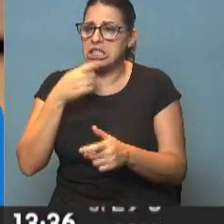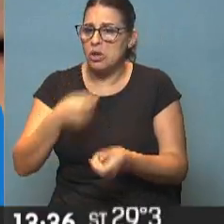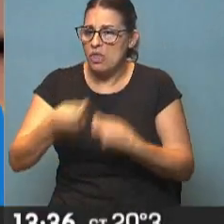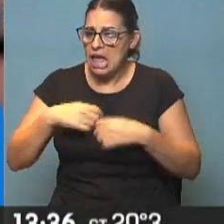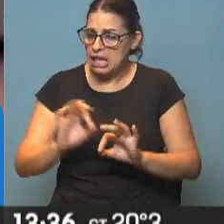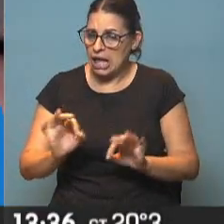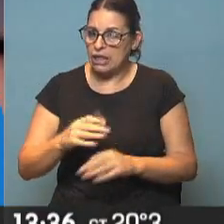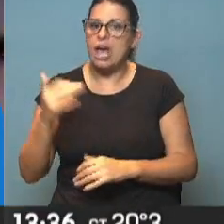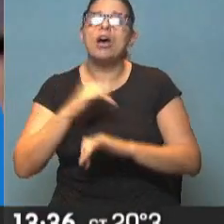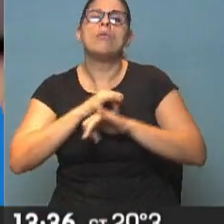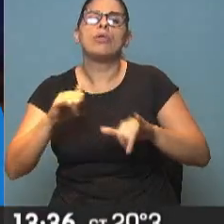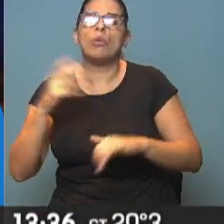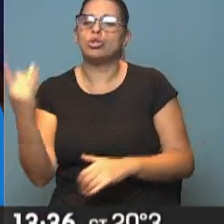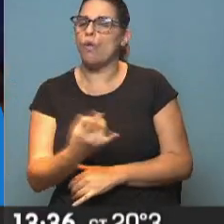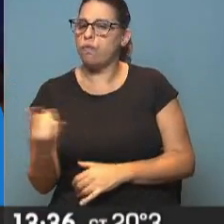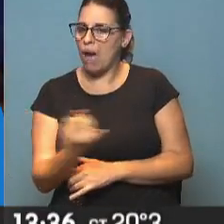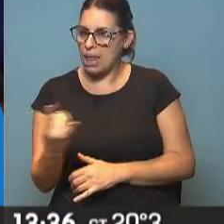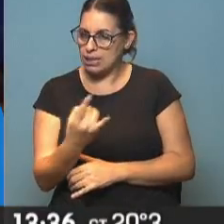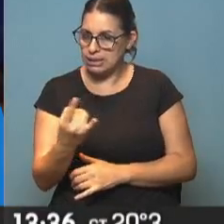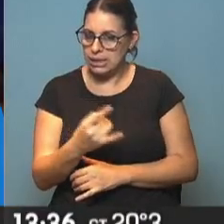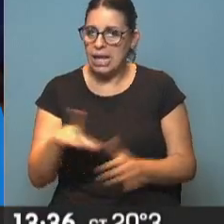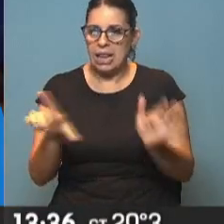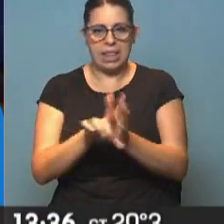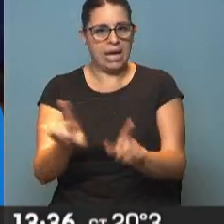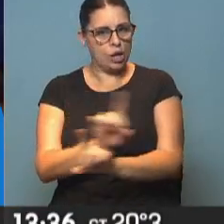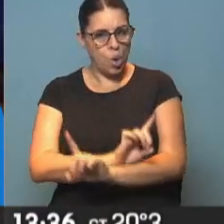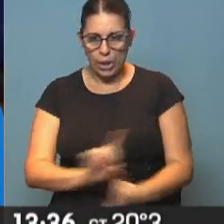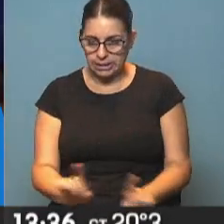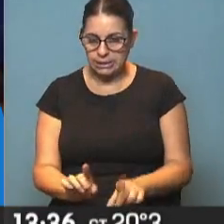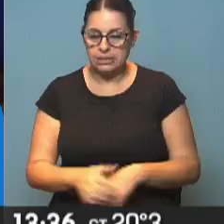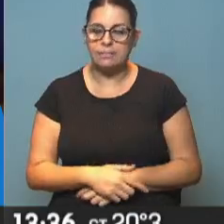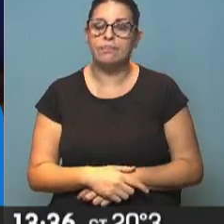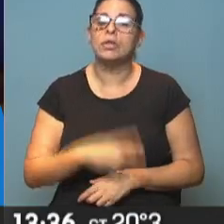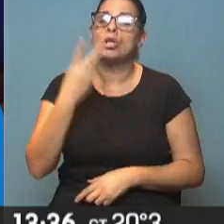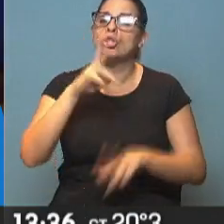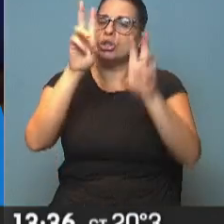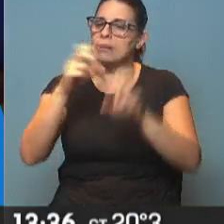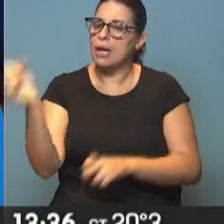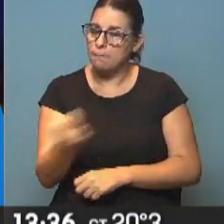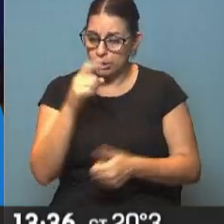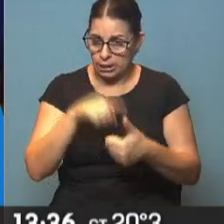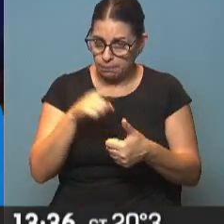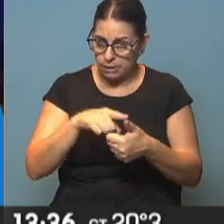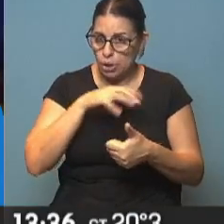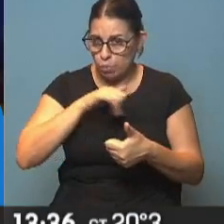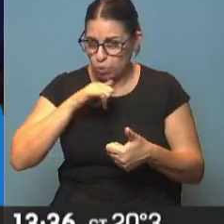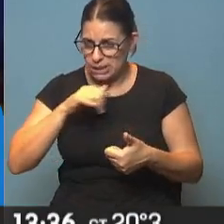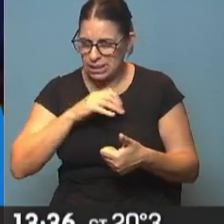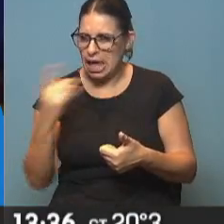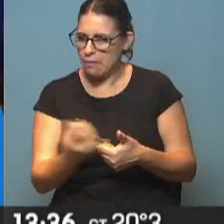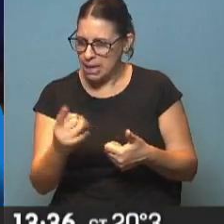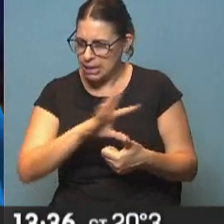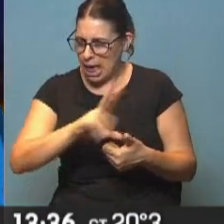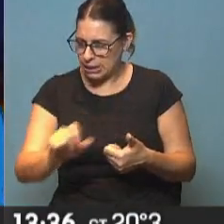promociones falsas eso es absolutamente ilegal hay dos temas a tener en cuenta primero publicidad engañosa o sea